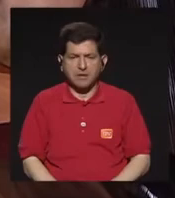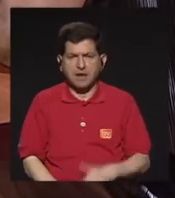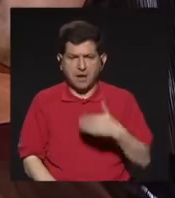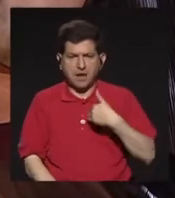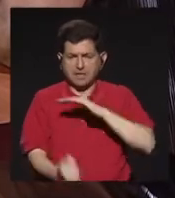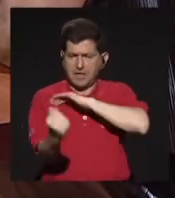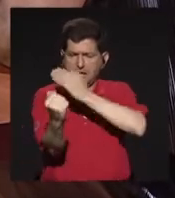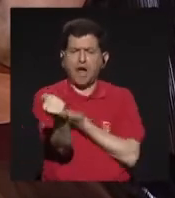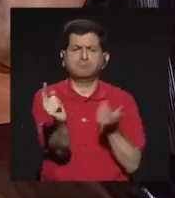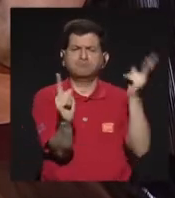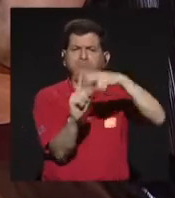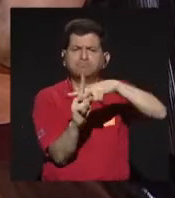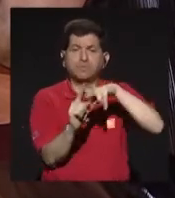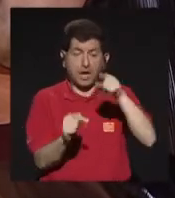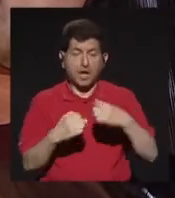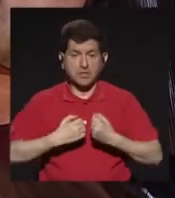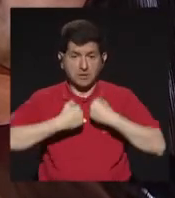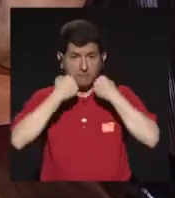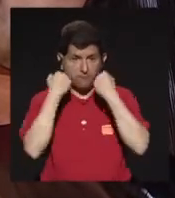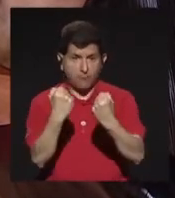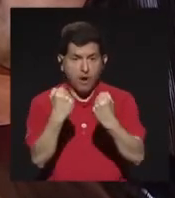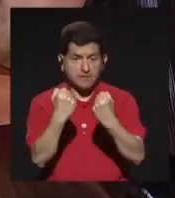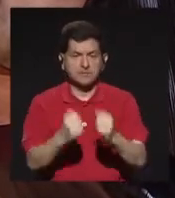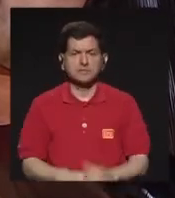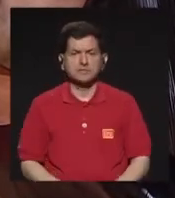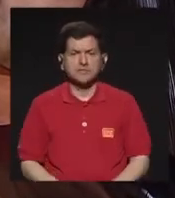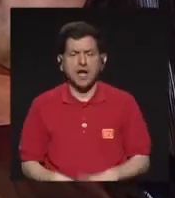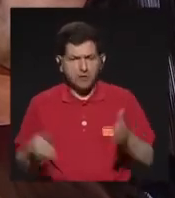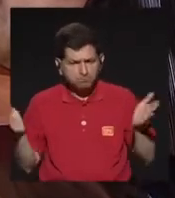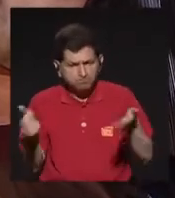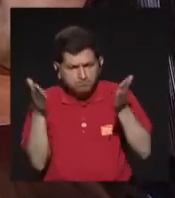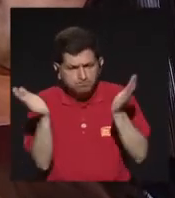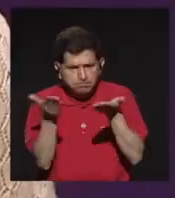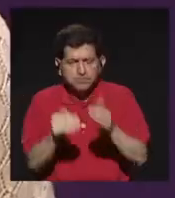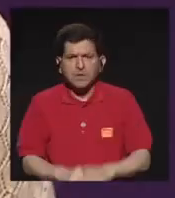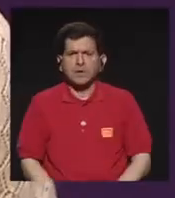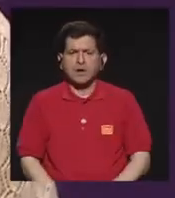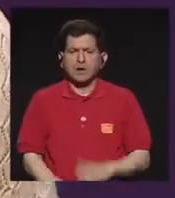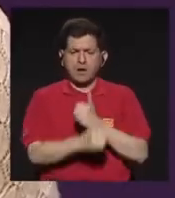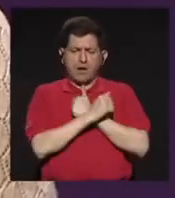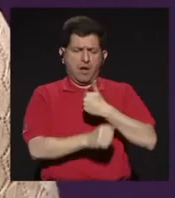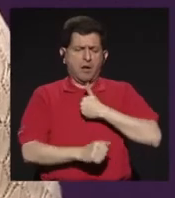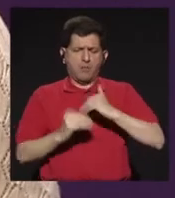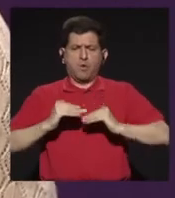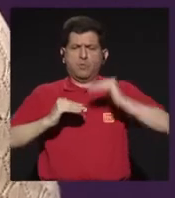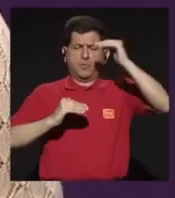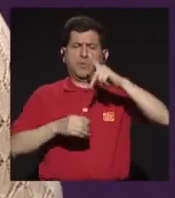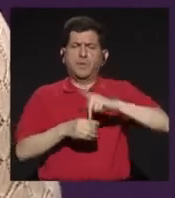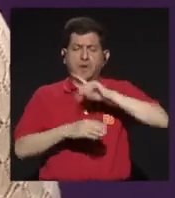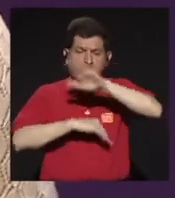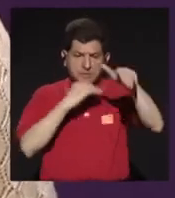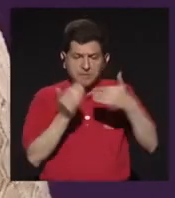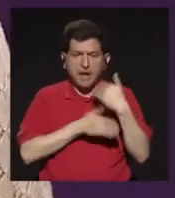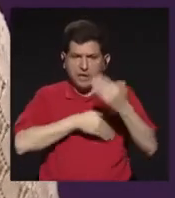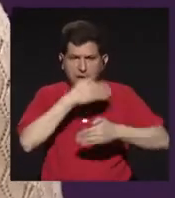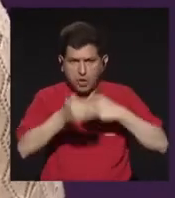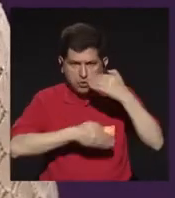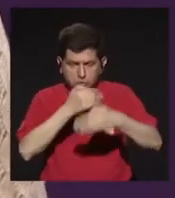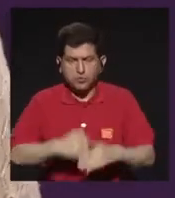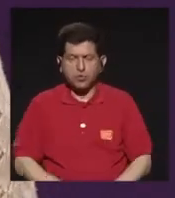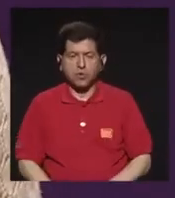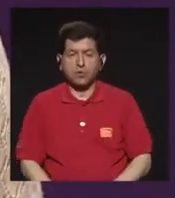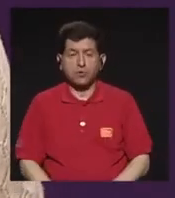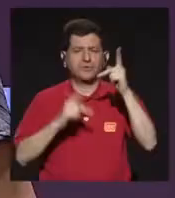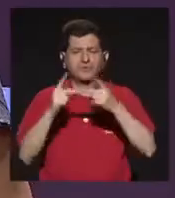empoderarlas, porque eso les da fuerza, les da ánimo, les sube la autoestima para que participen en todos los procesos y que